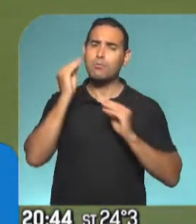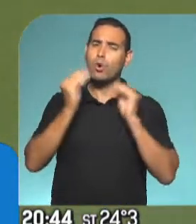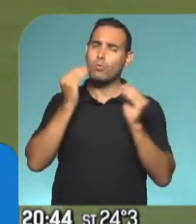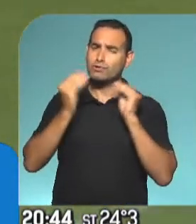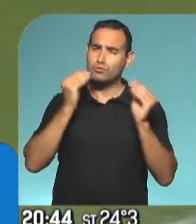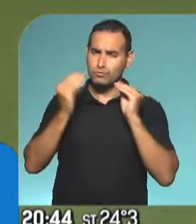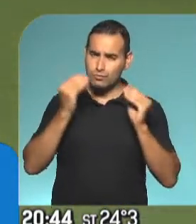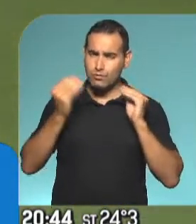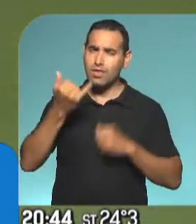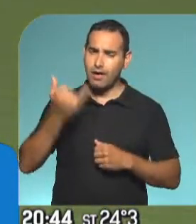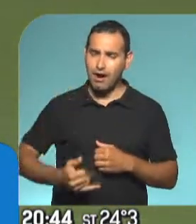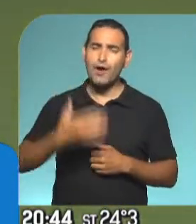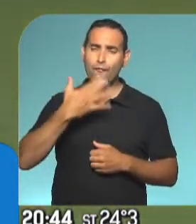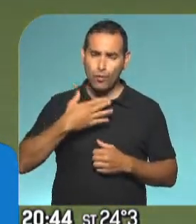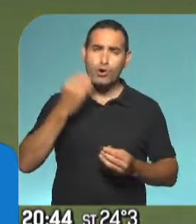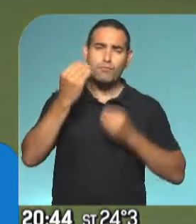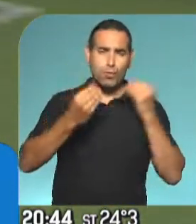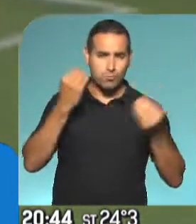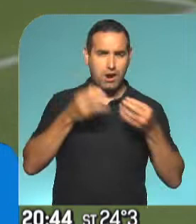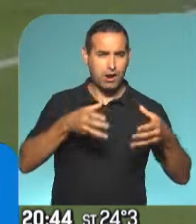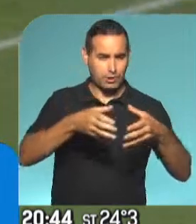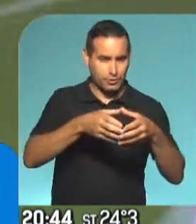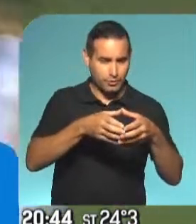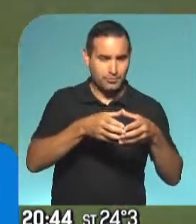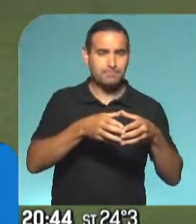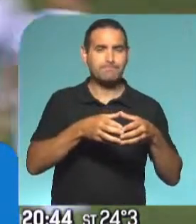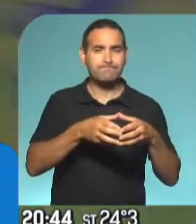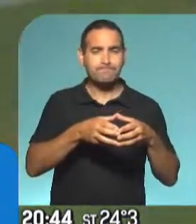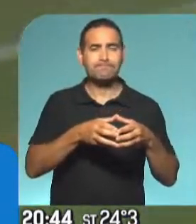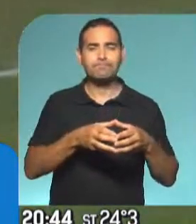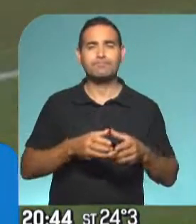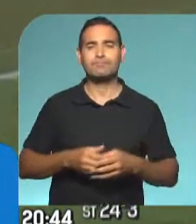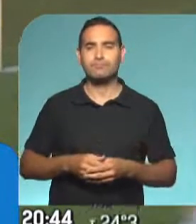preocupación en Boca, que hay mucha, me parece,